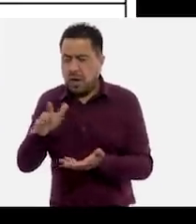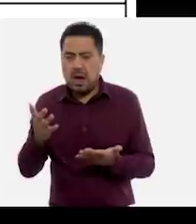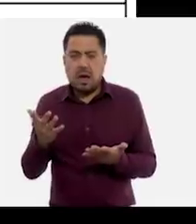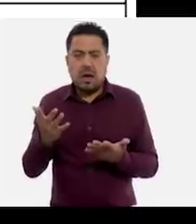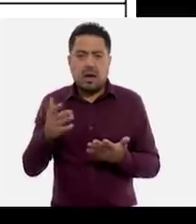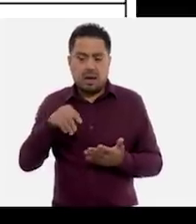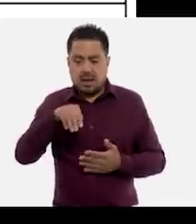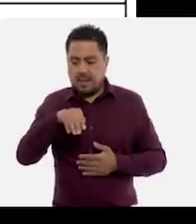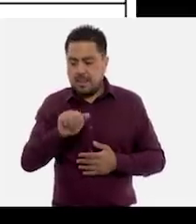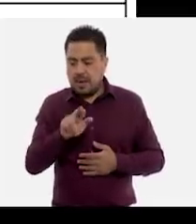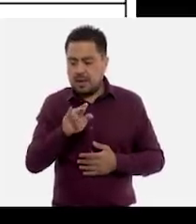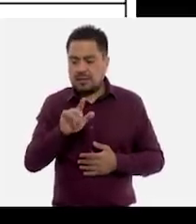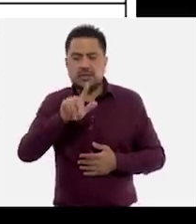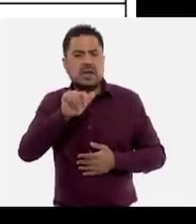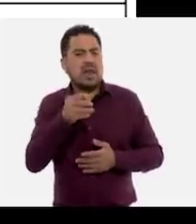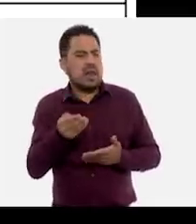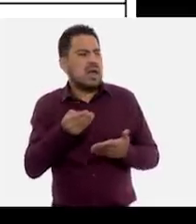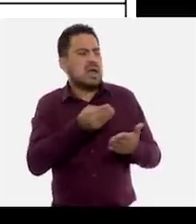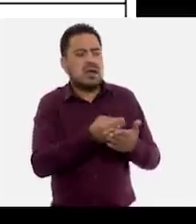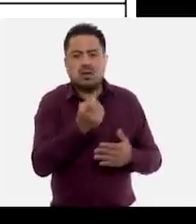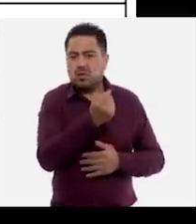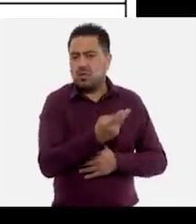a Marisela le dieron